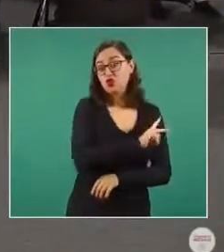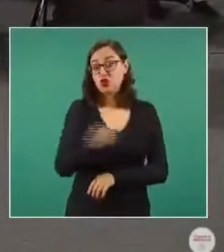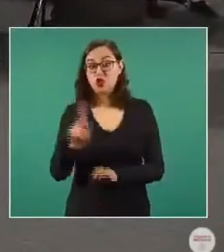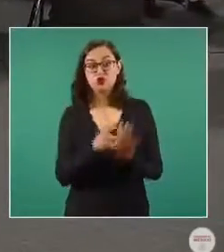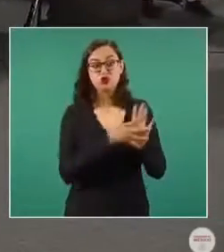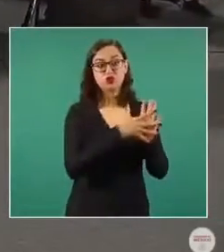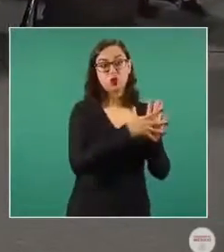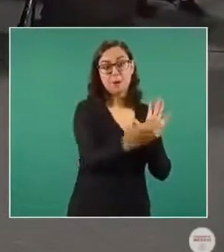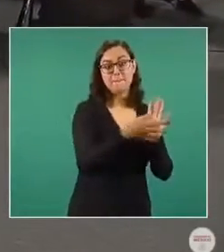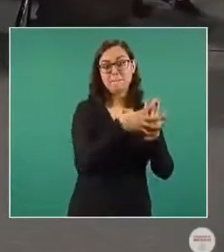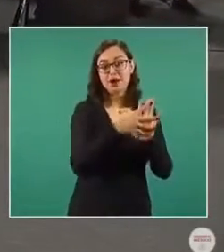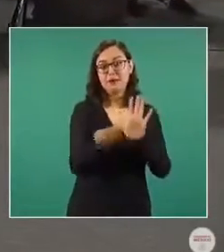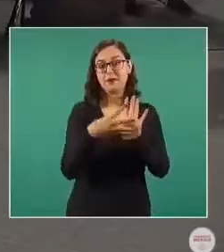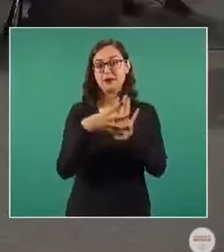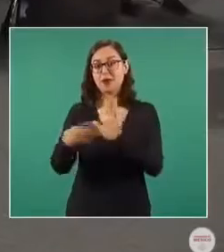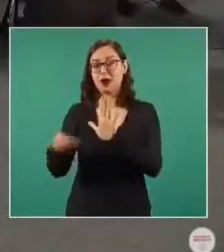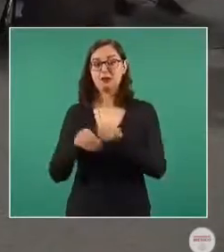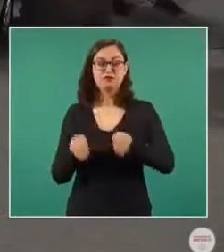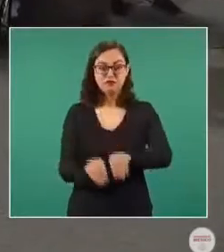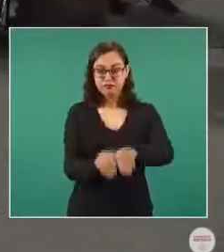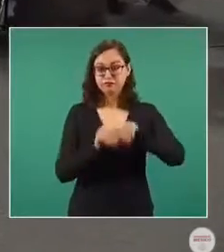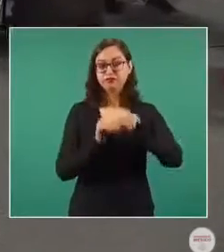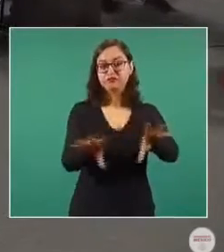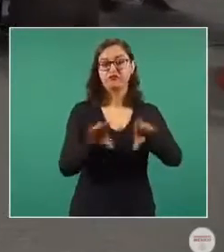Aun cuando sea falso.